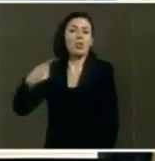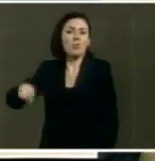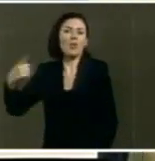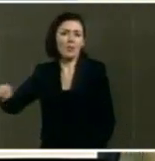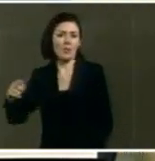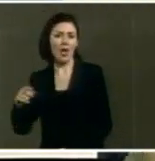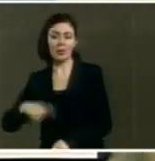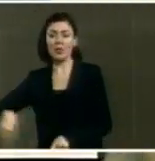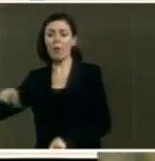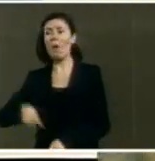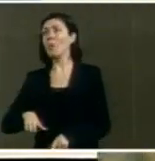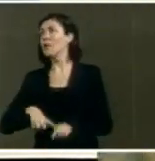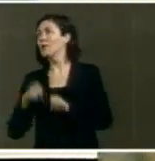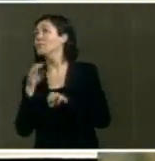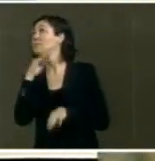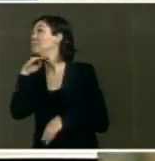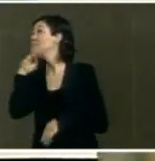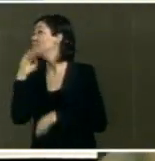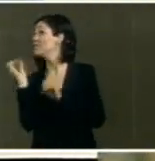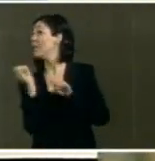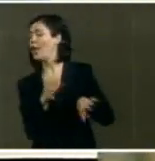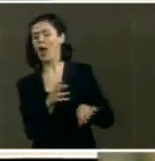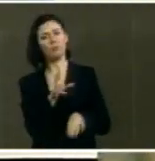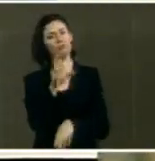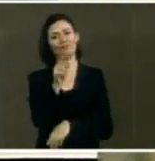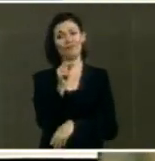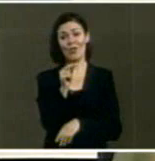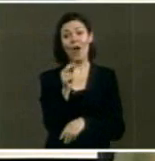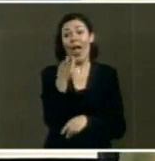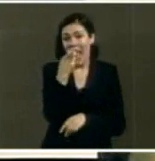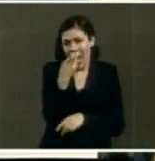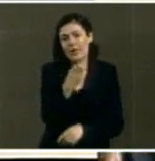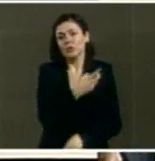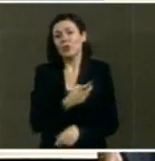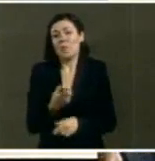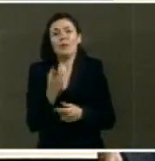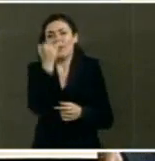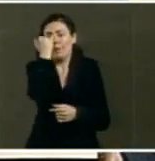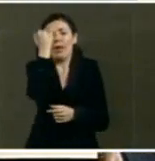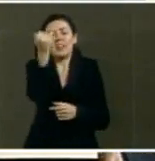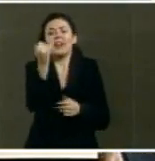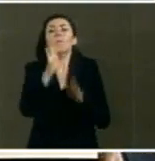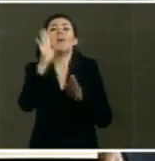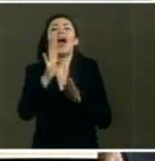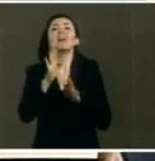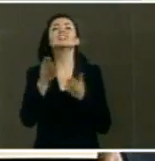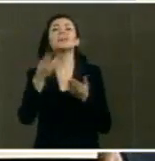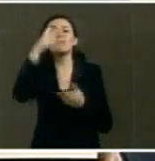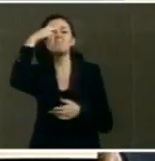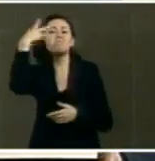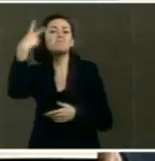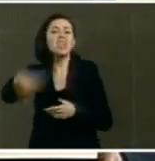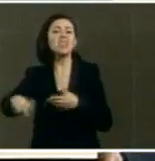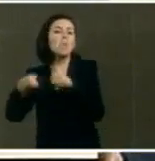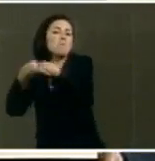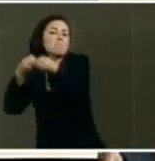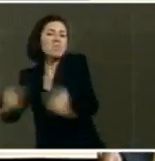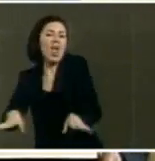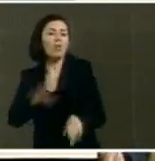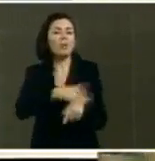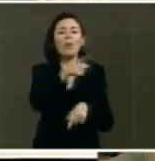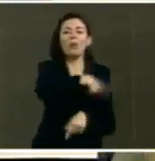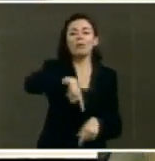de la sociedad. Eso habría significado, simple y llanamente, perder al país. Y eso no